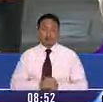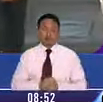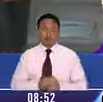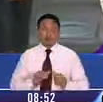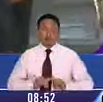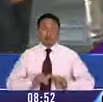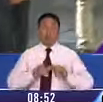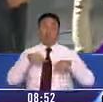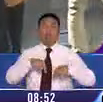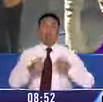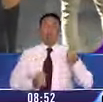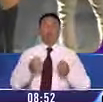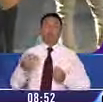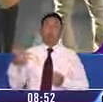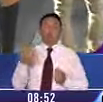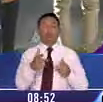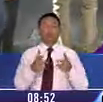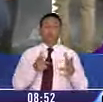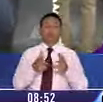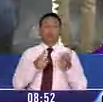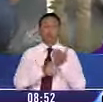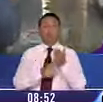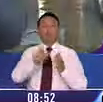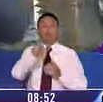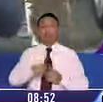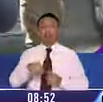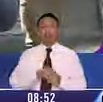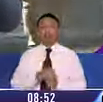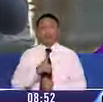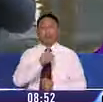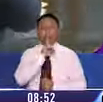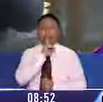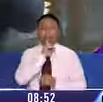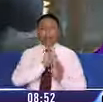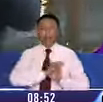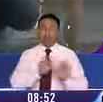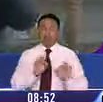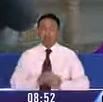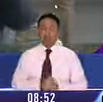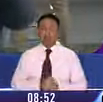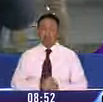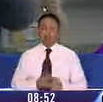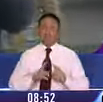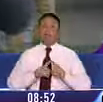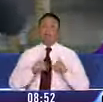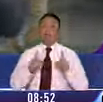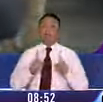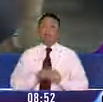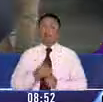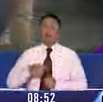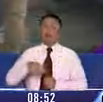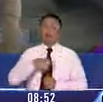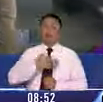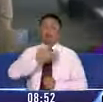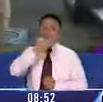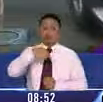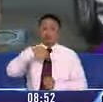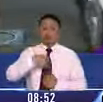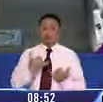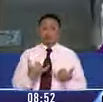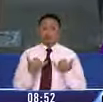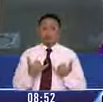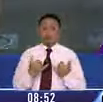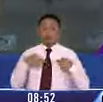Siguen llegando los vehículos. Algunos ministros no han querido referirse a las cámaras. Sin embargo, pues ya se ha confirmado que el día de